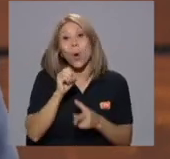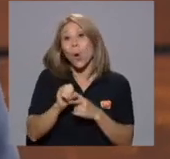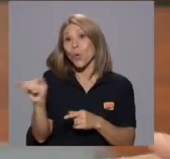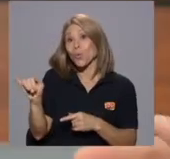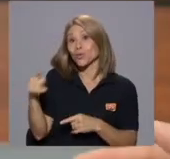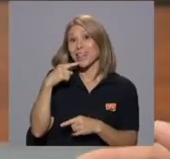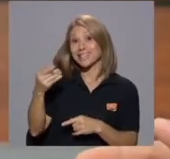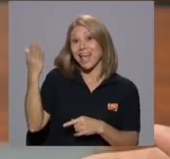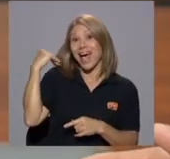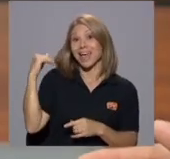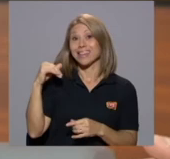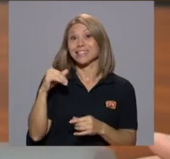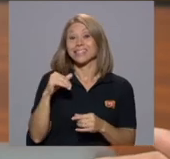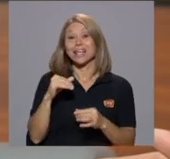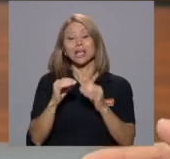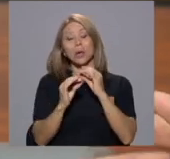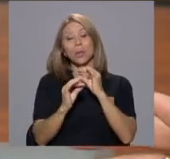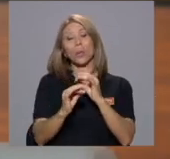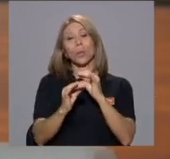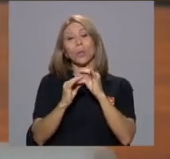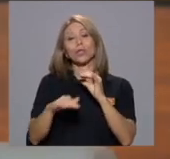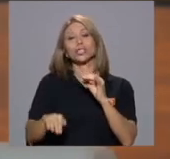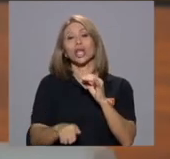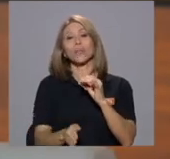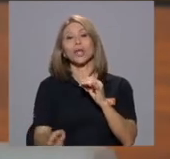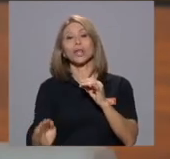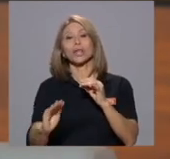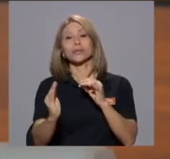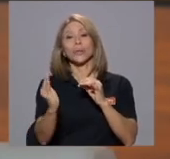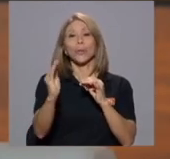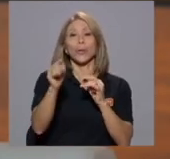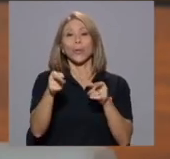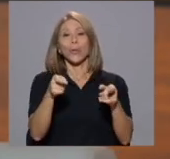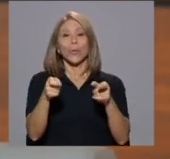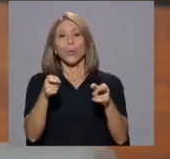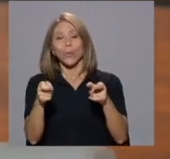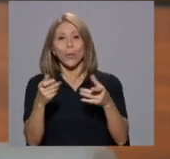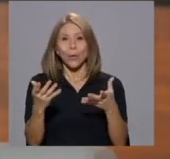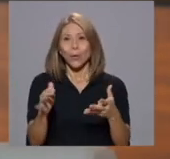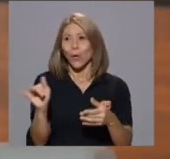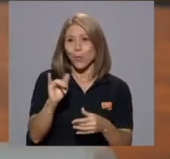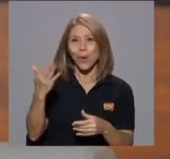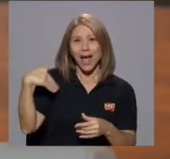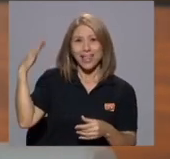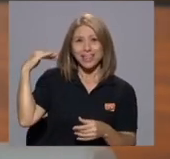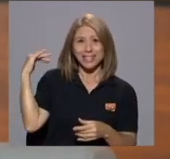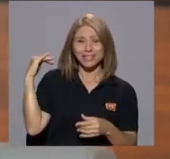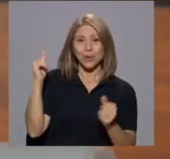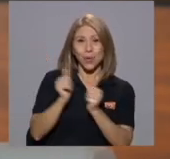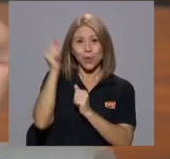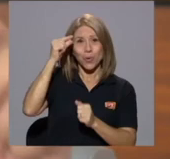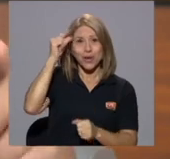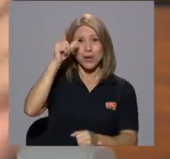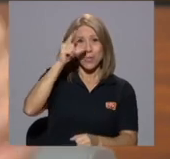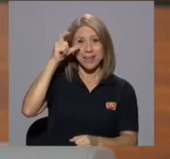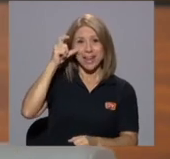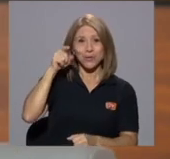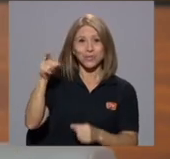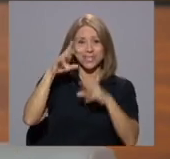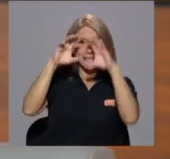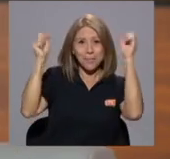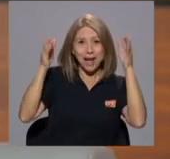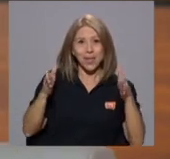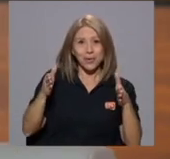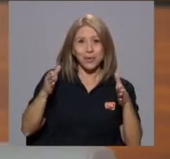muy larga que tuve inclusive con Miguel Ángel Rodríguez cuando usted era embajador? Le voy a decir una cosa, hay una situación particular en este